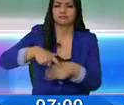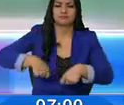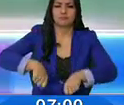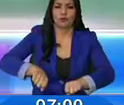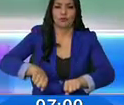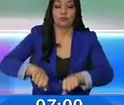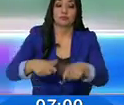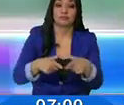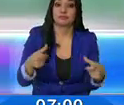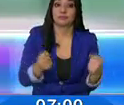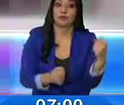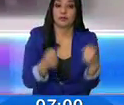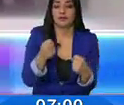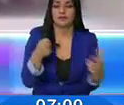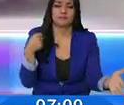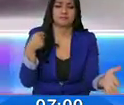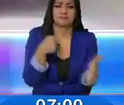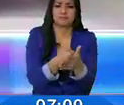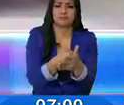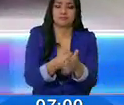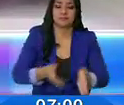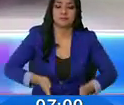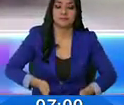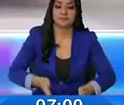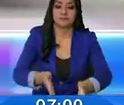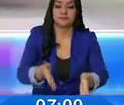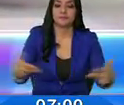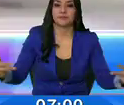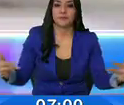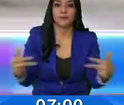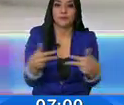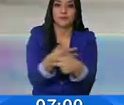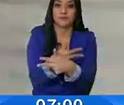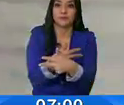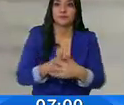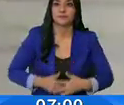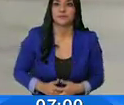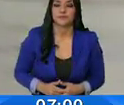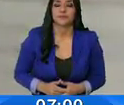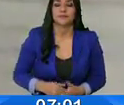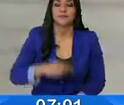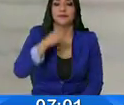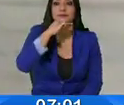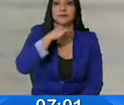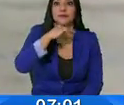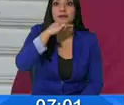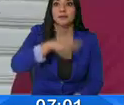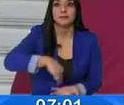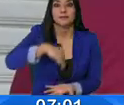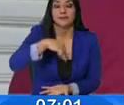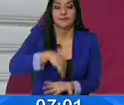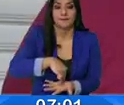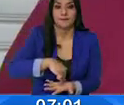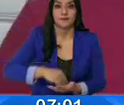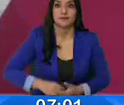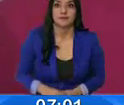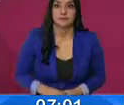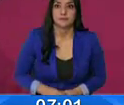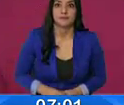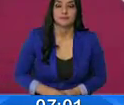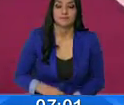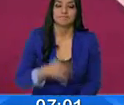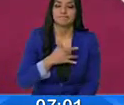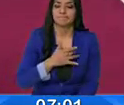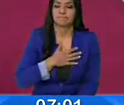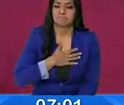impactó contra una volqueta que circulaba en sentido contrario. Esto ocurrió en Manta, provincia de Manabí. Sí, la moto se